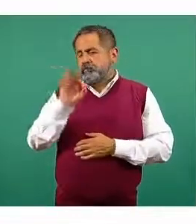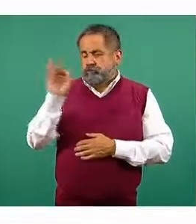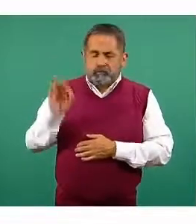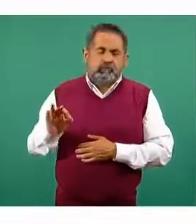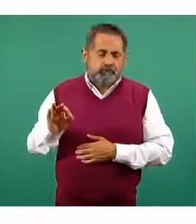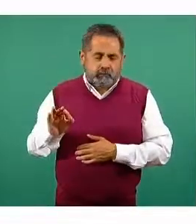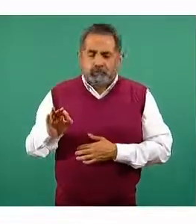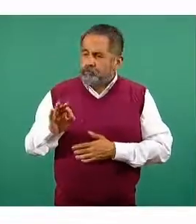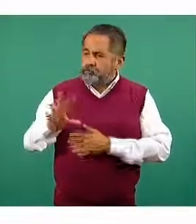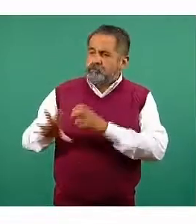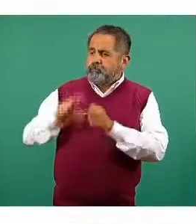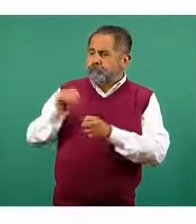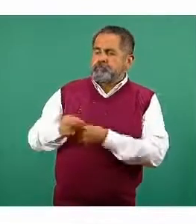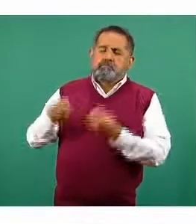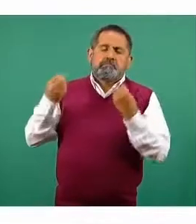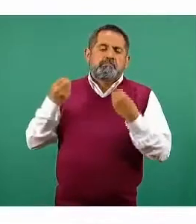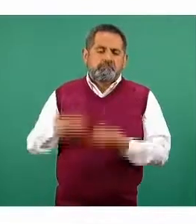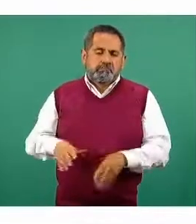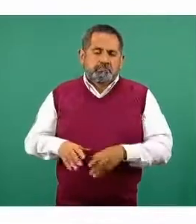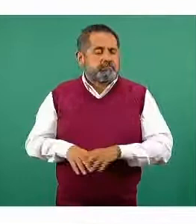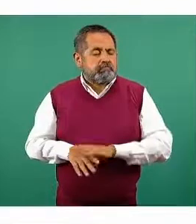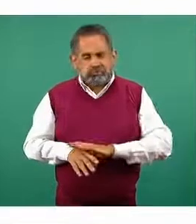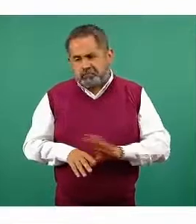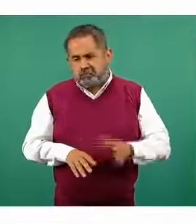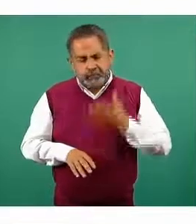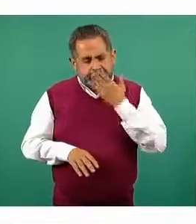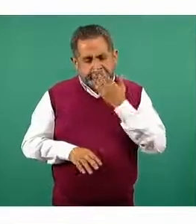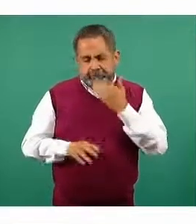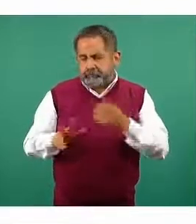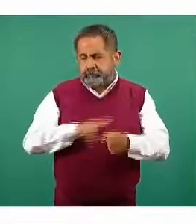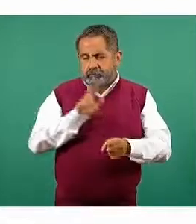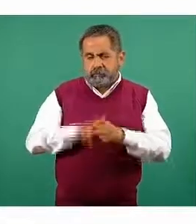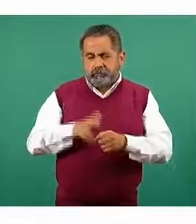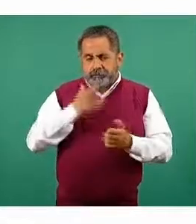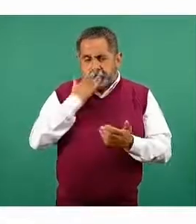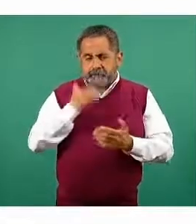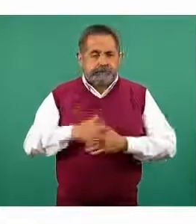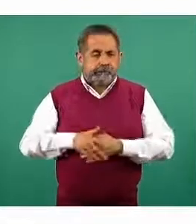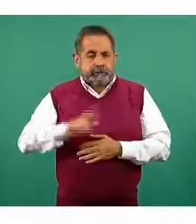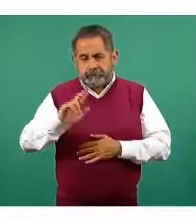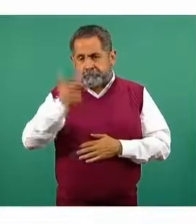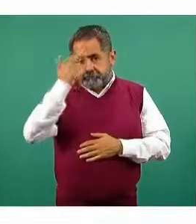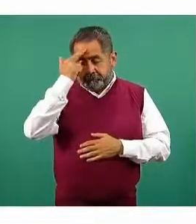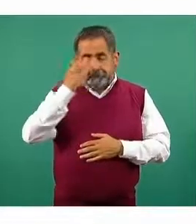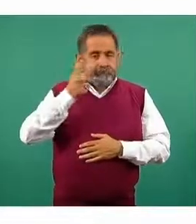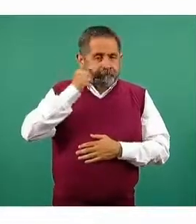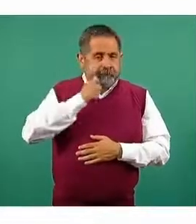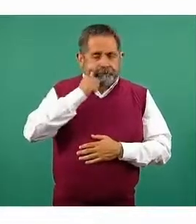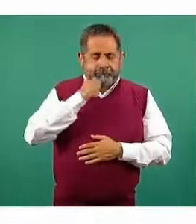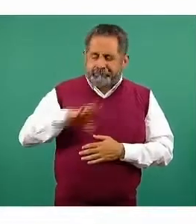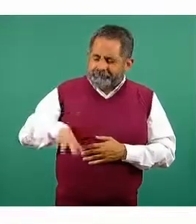0.1% del total de dosis que se aplican son dosis perdidas. Hay que recordar que se ha hecho un